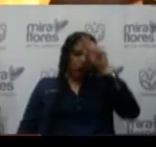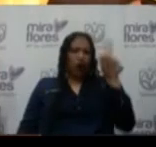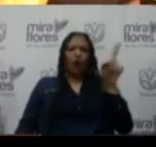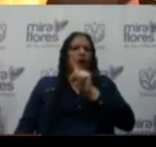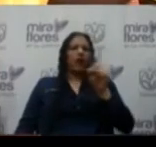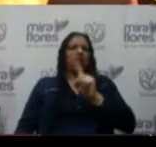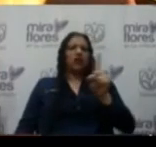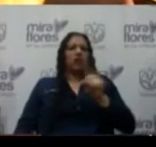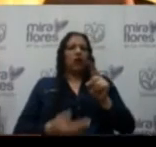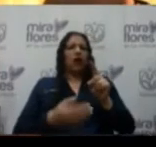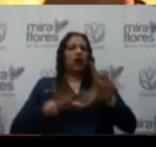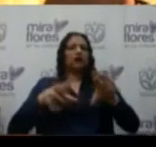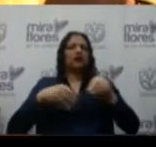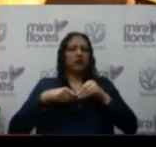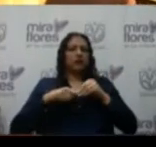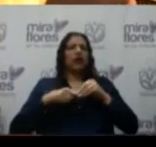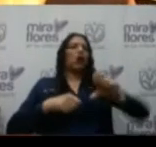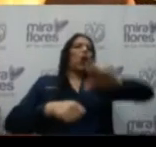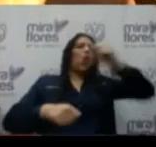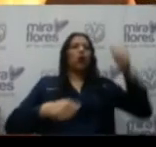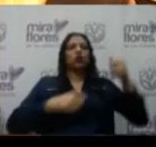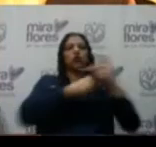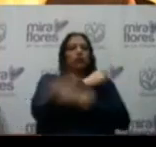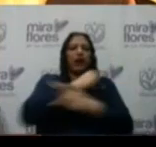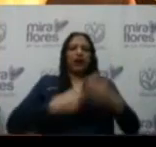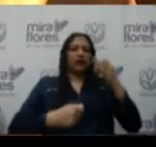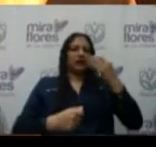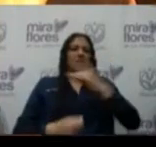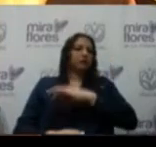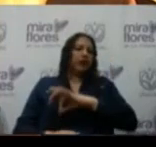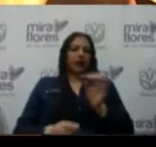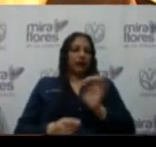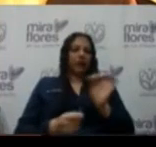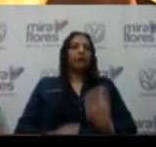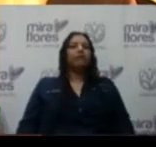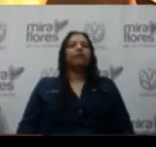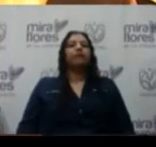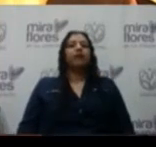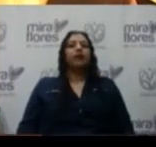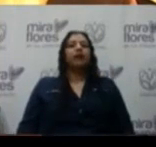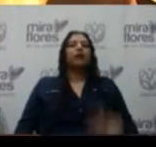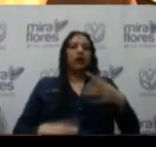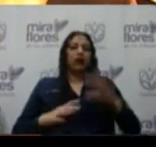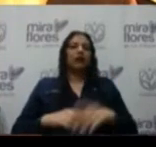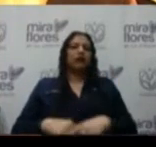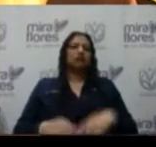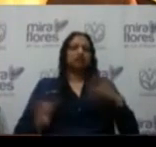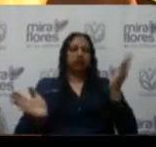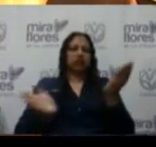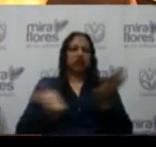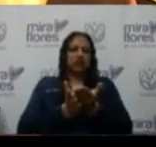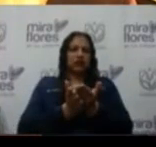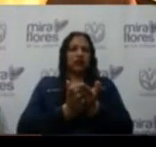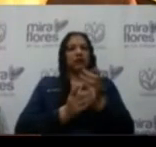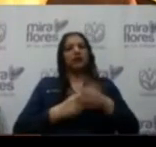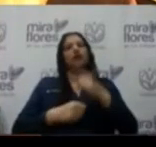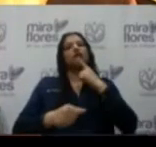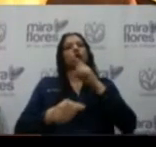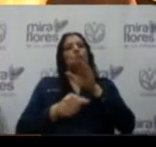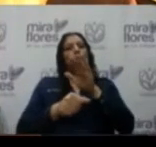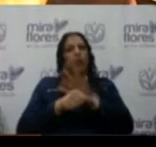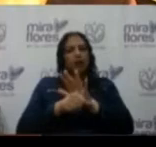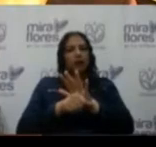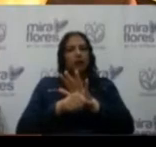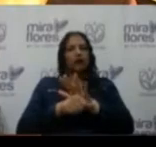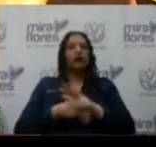española y de cualquiera otra extranjera, y para que se proceda a su sanción por medio del correspondiente juramento,